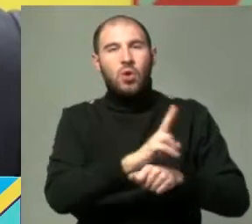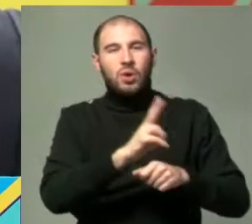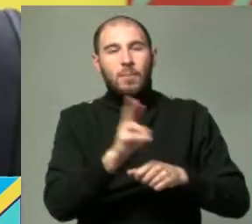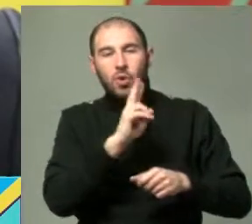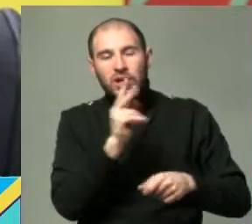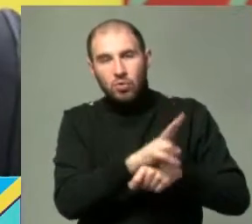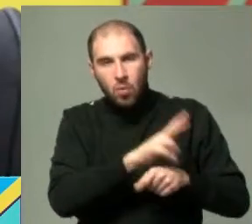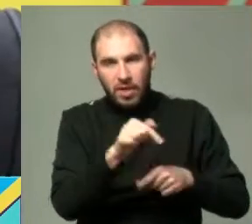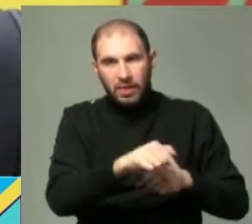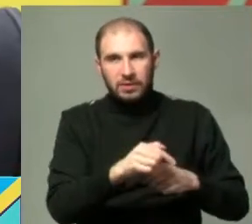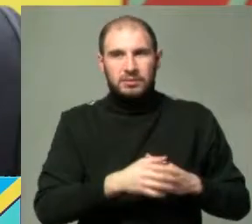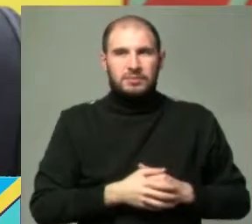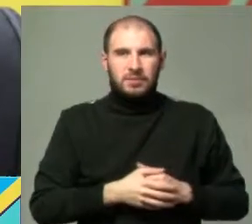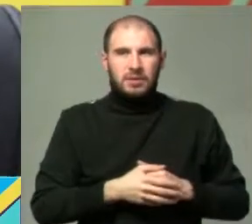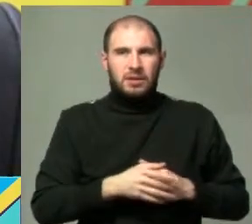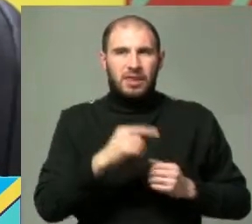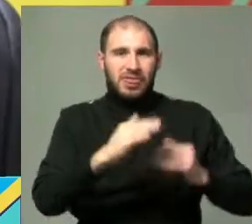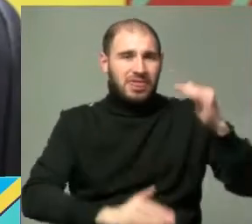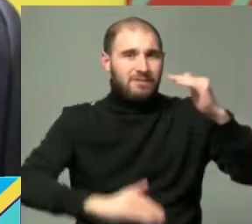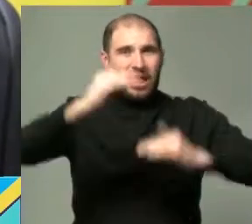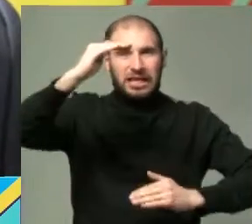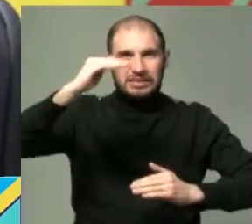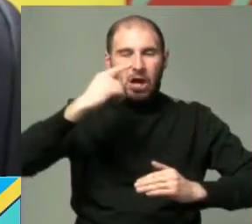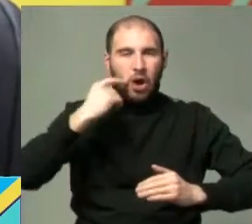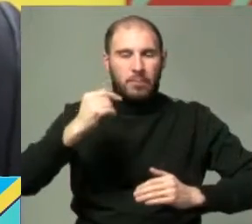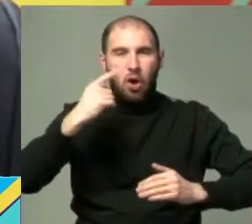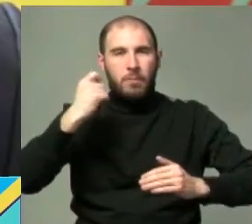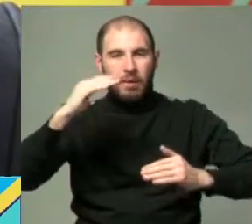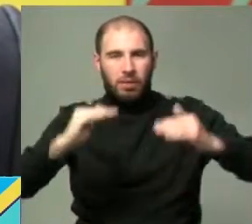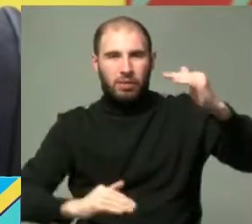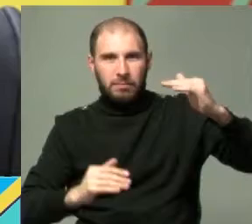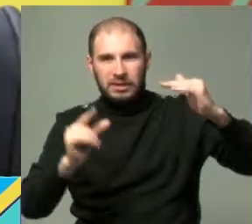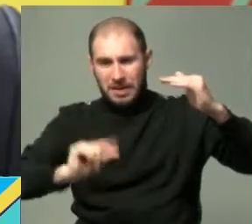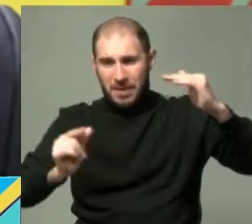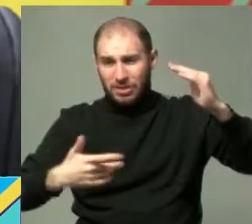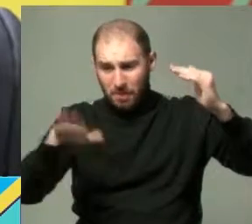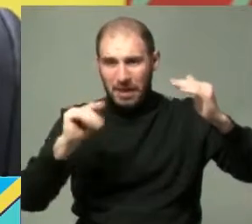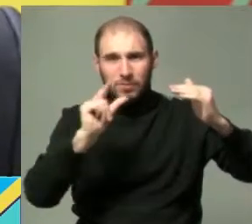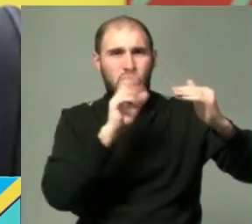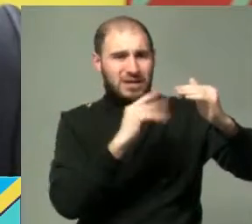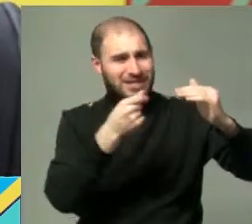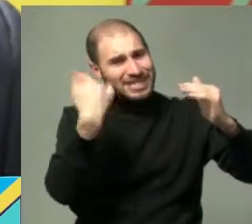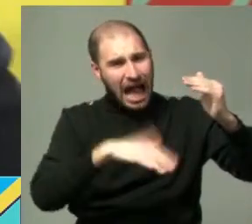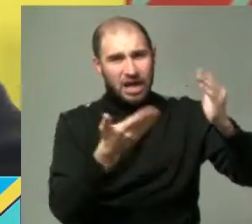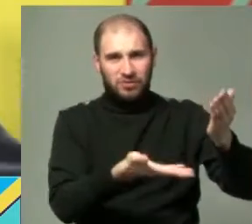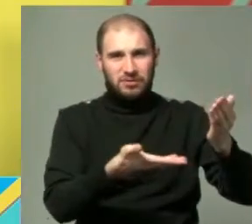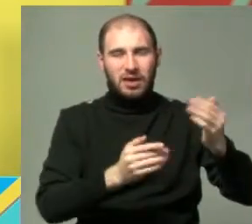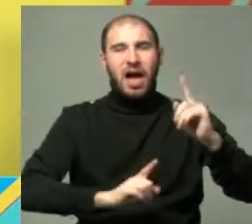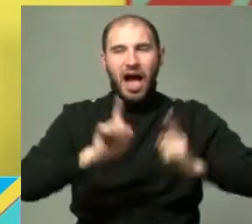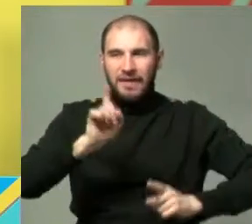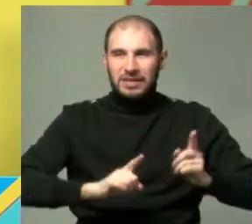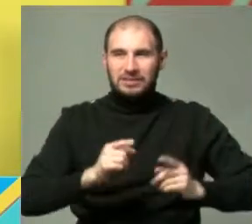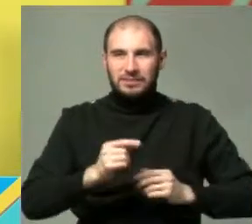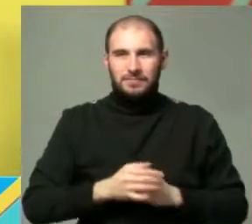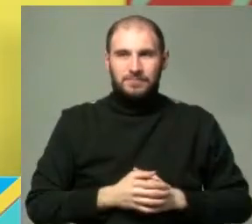la mujer, le genera tanta diferencia respecto al hombre que el hombre termina siendo más barato de contratar que una mujer. Entonces por ahí generando